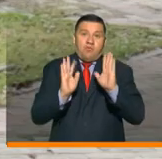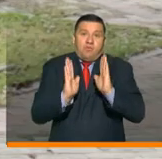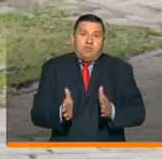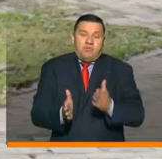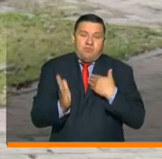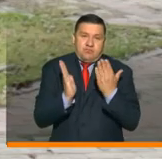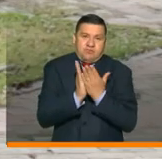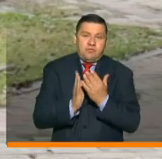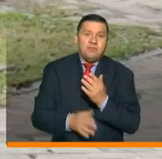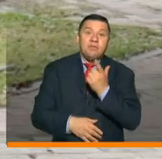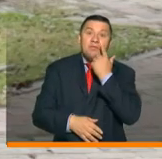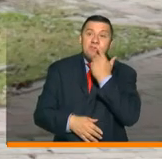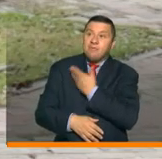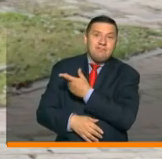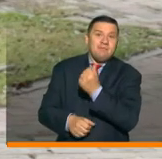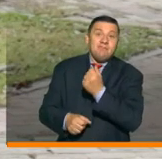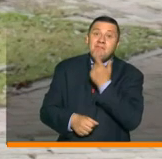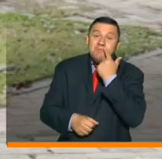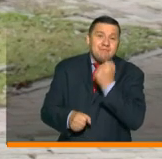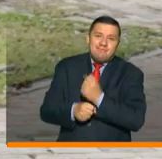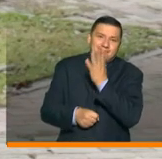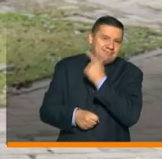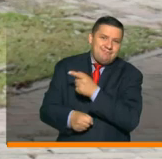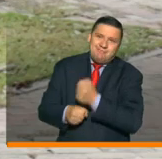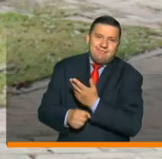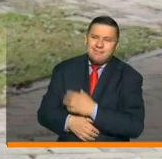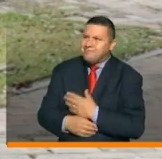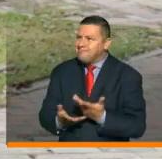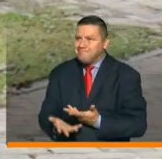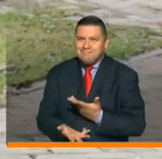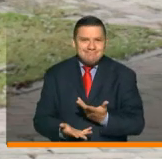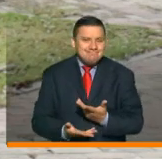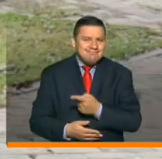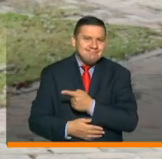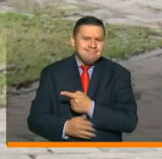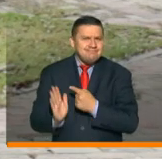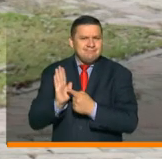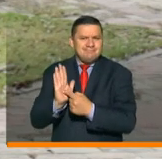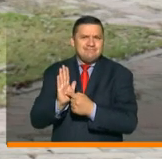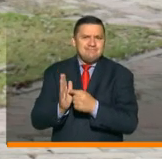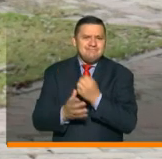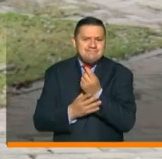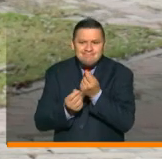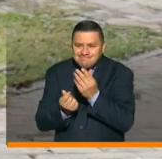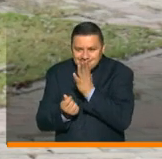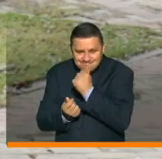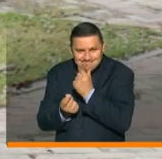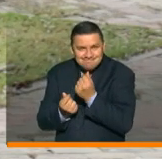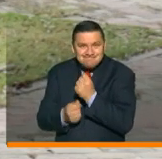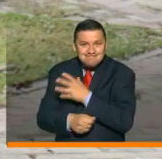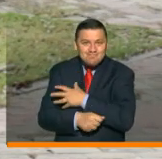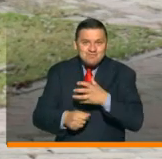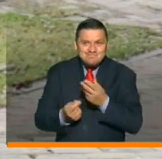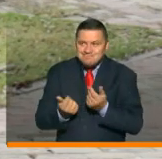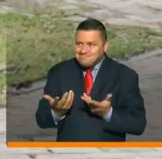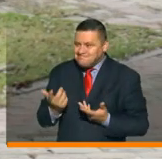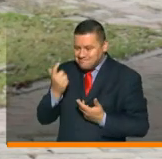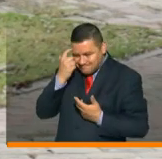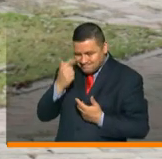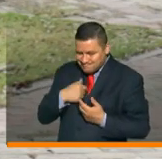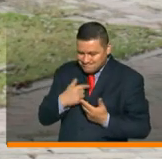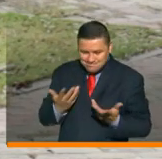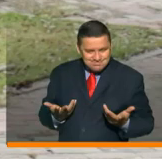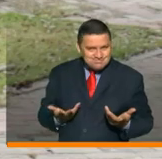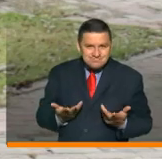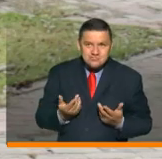mis padres quedó desempleado y presentábamos una crisis muy fuerte al pensar que